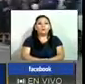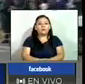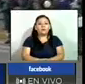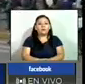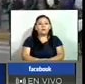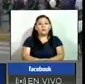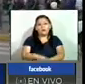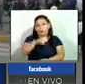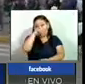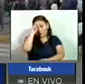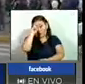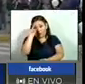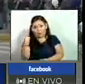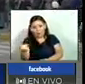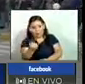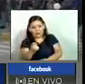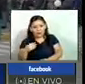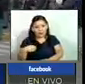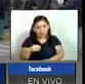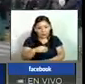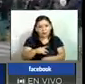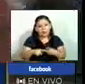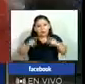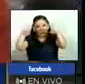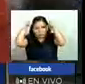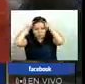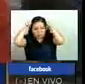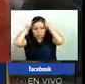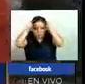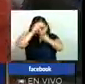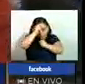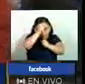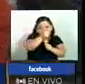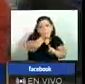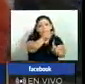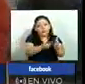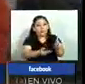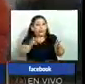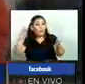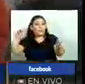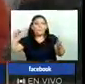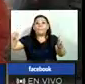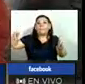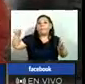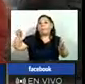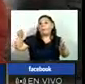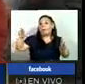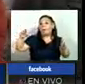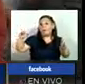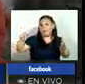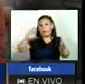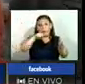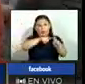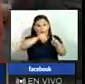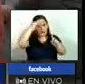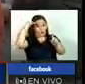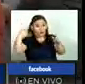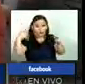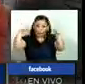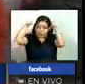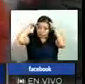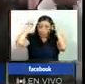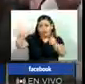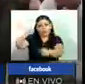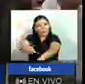Trabajadores médicos de Santiago de Chile rindieron homenaje el martes a Patricia Durán Moyano una enfermera del hospital Barros